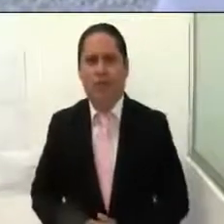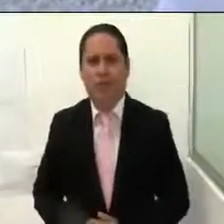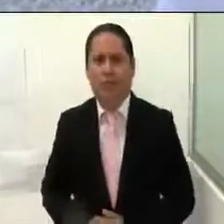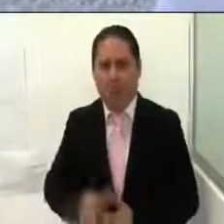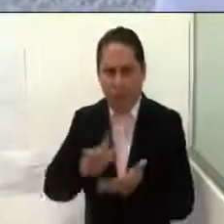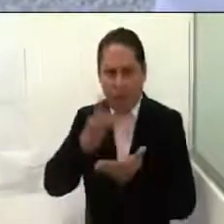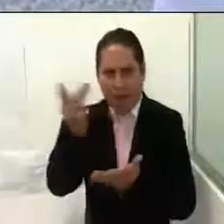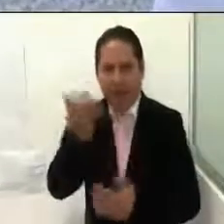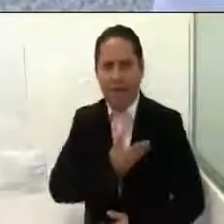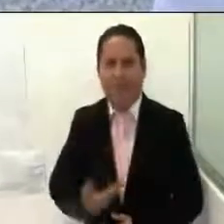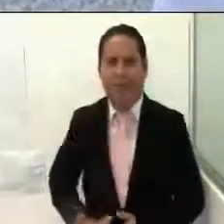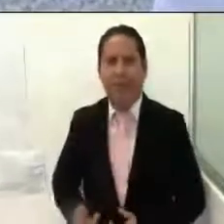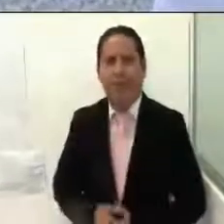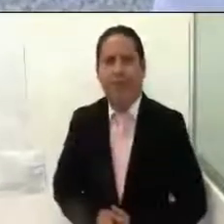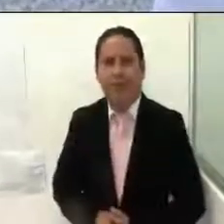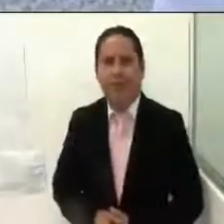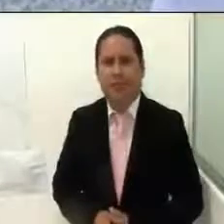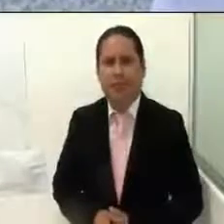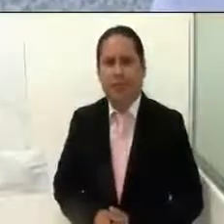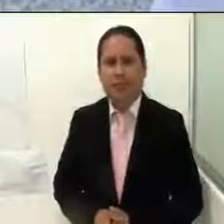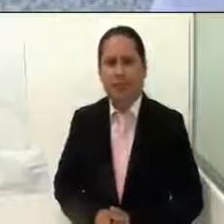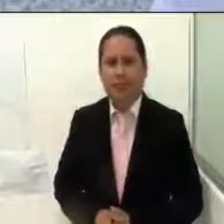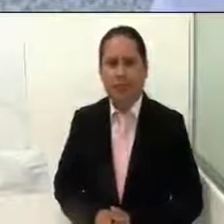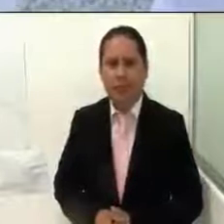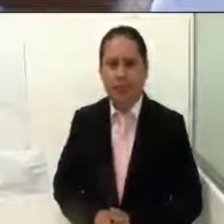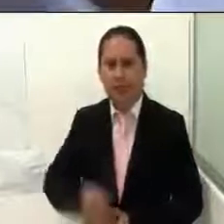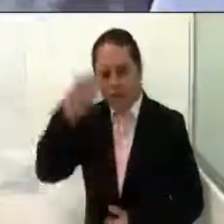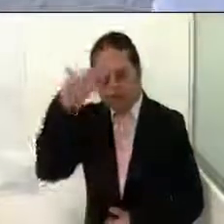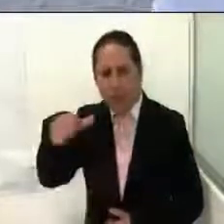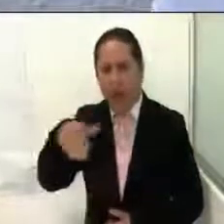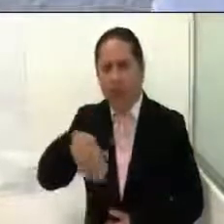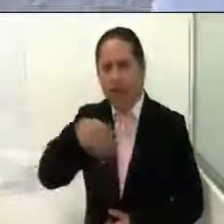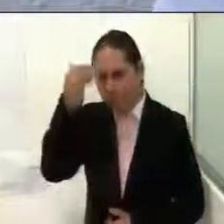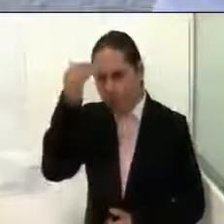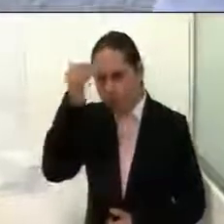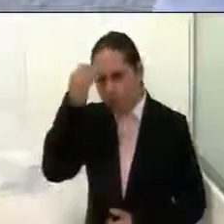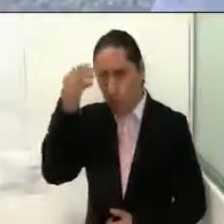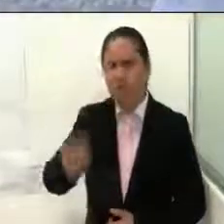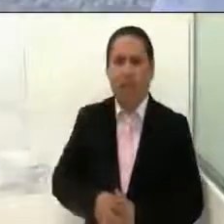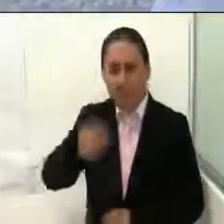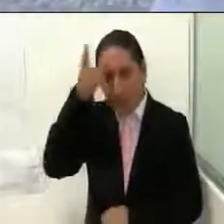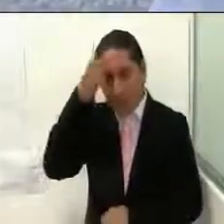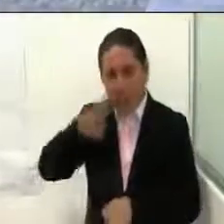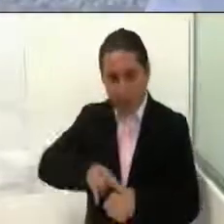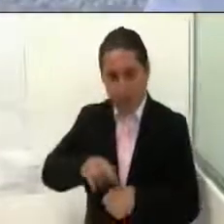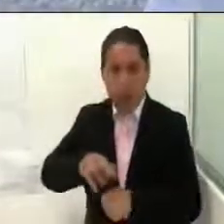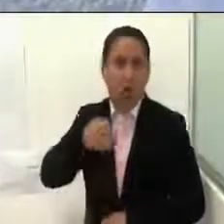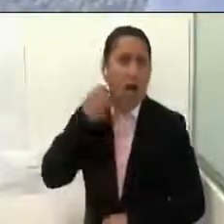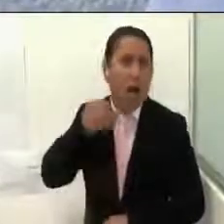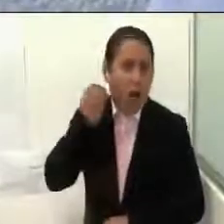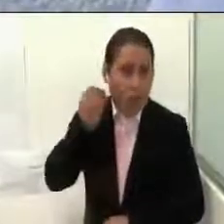presidente pues como es de todos conocido en la dirección de abogados del pueblo es una